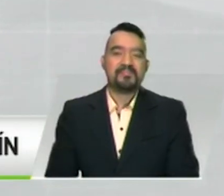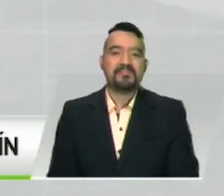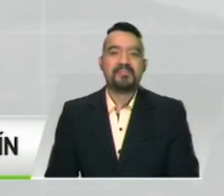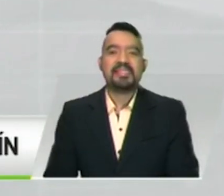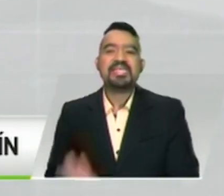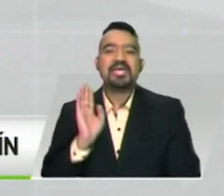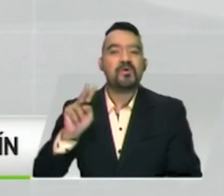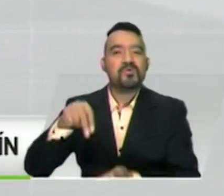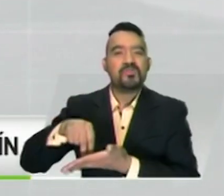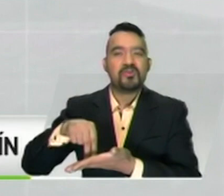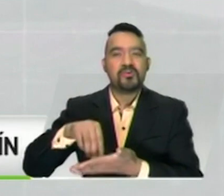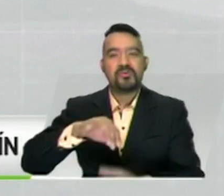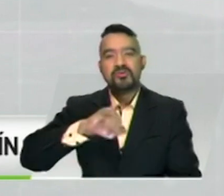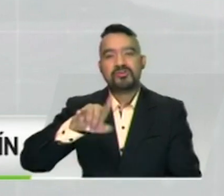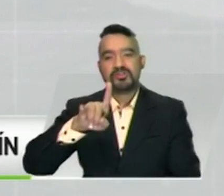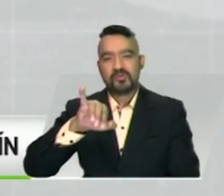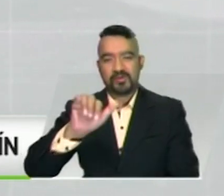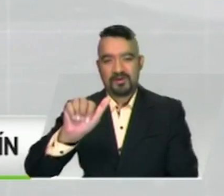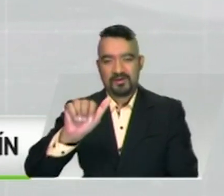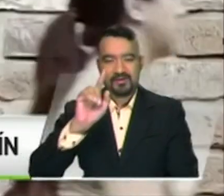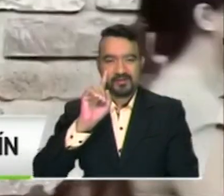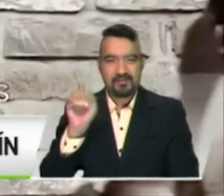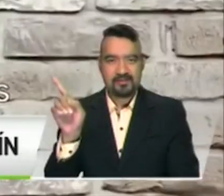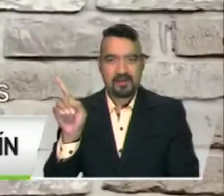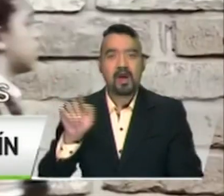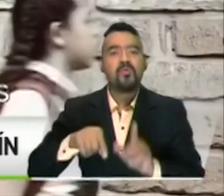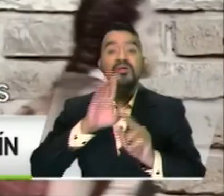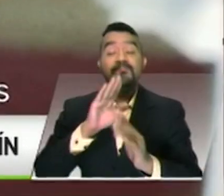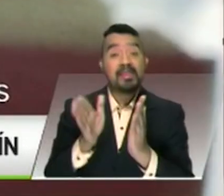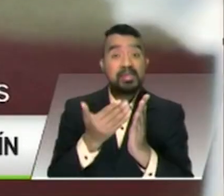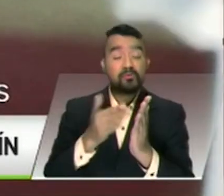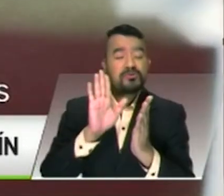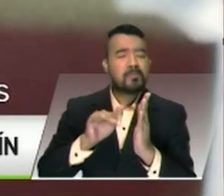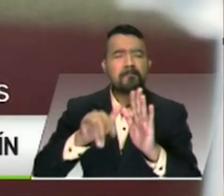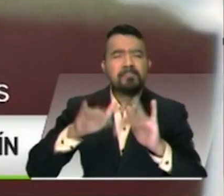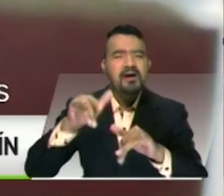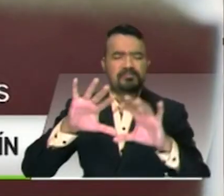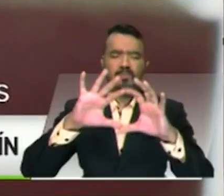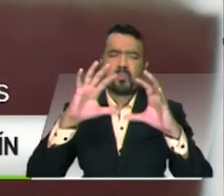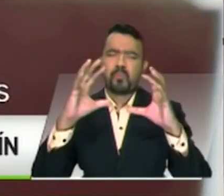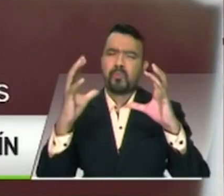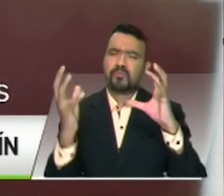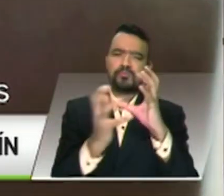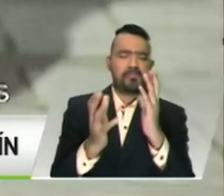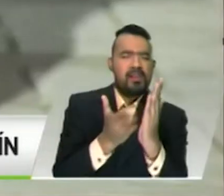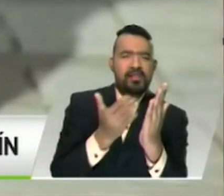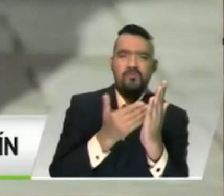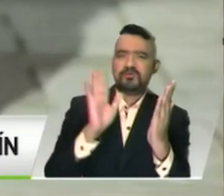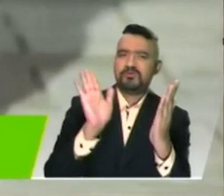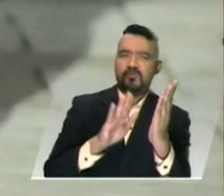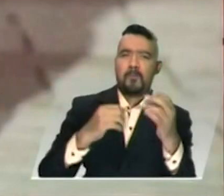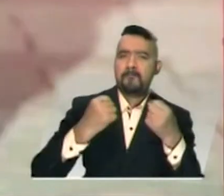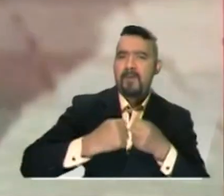Julia Cameron. Varios de los libros de esta selección no solo se ganaron el corazón de los lectores, sino que